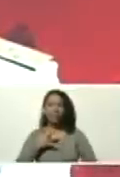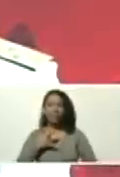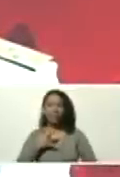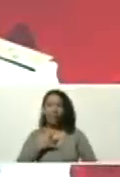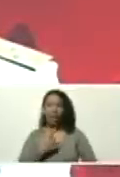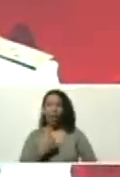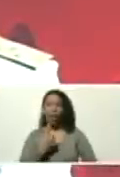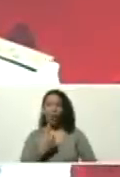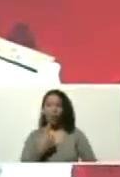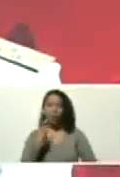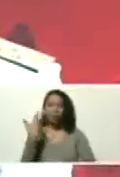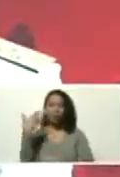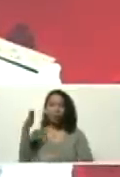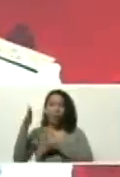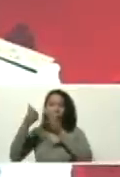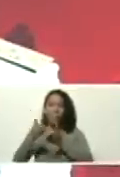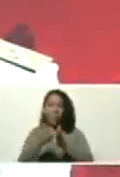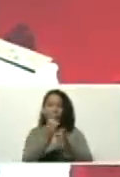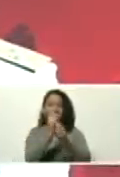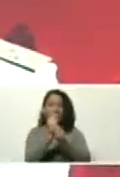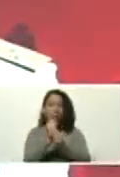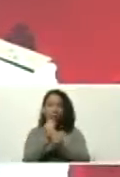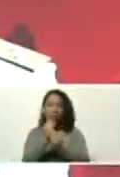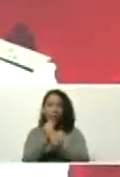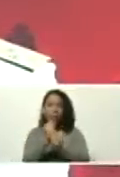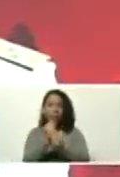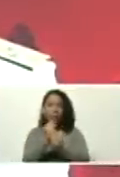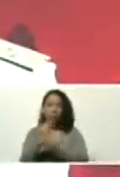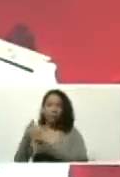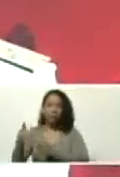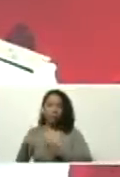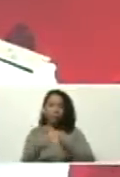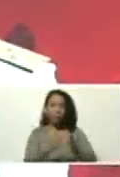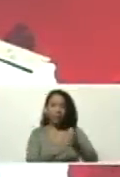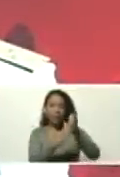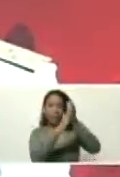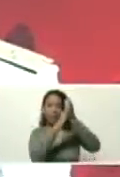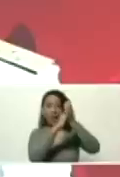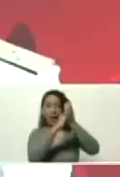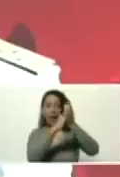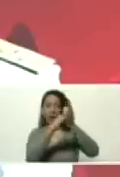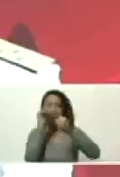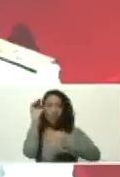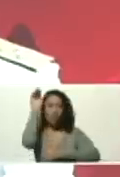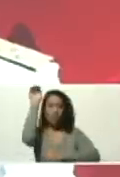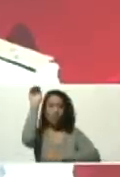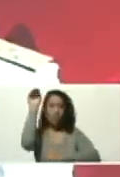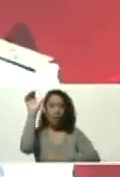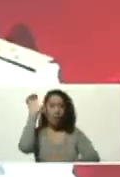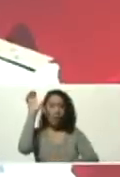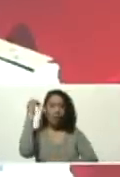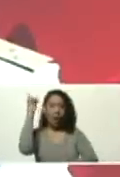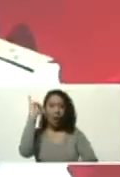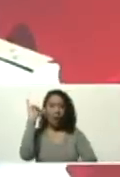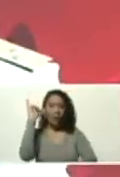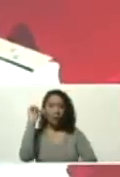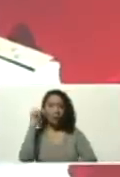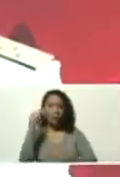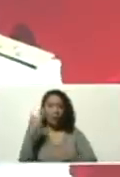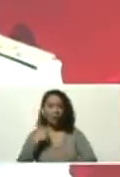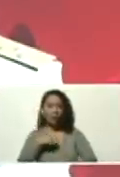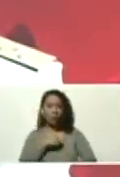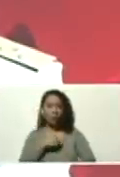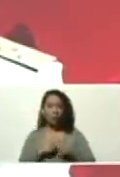velas desplegadas esperan el viento que ha de guiar nuestro rumbo en los nuevos destinos que la patria tenga a bien para